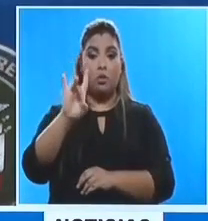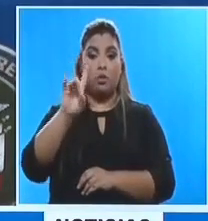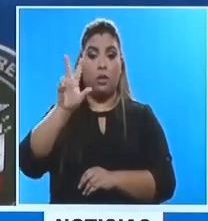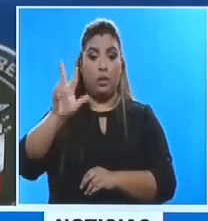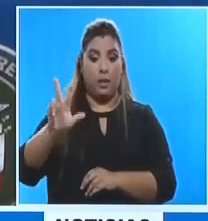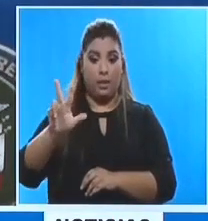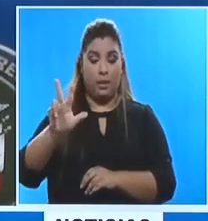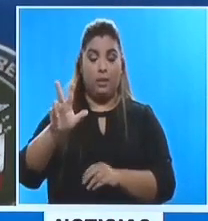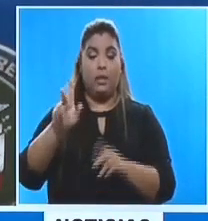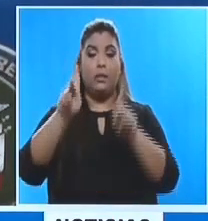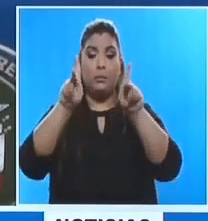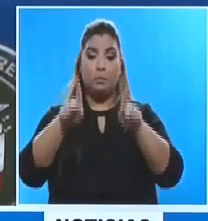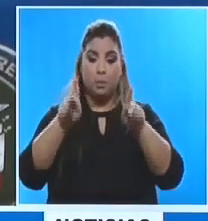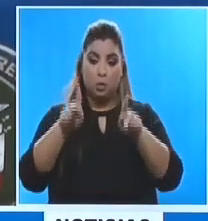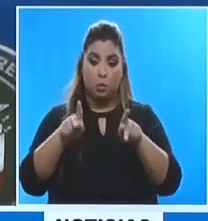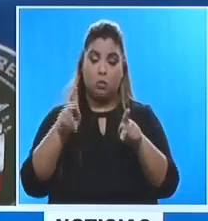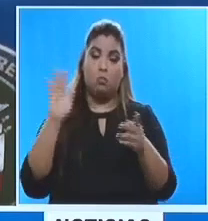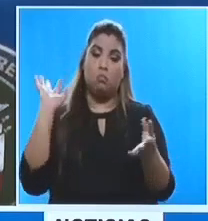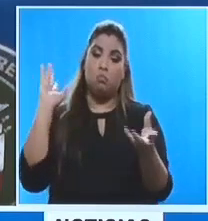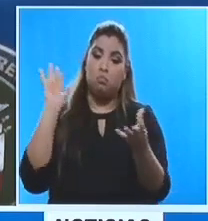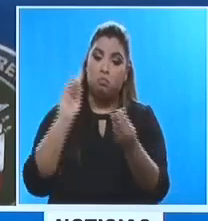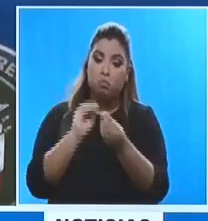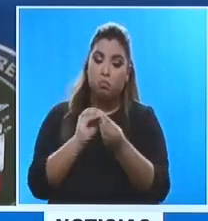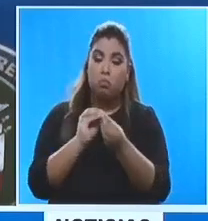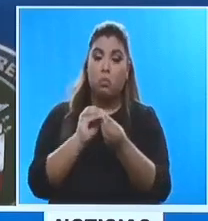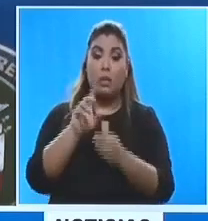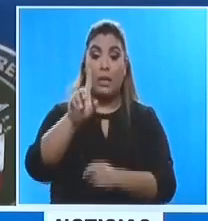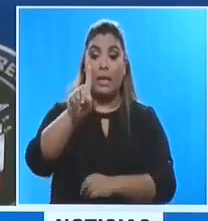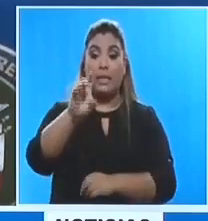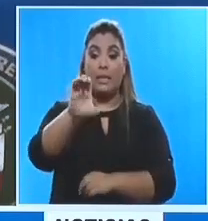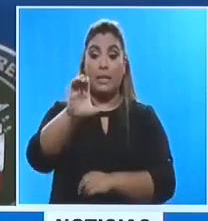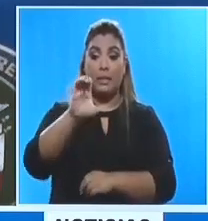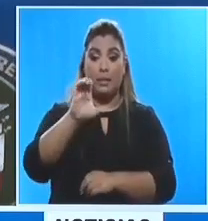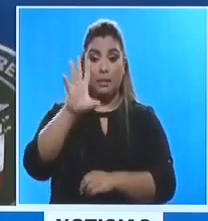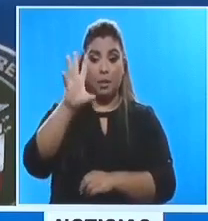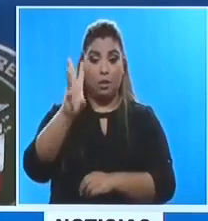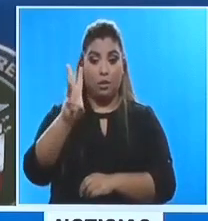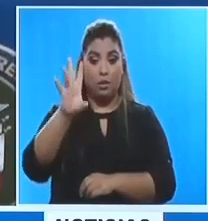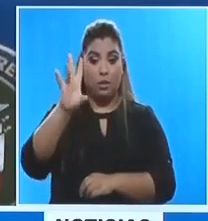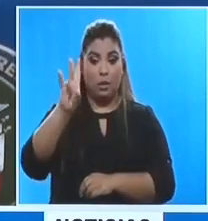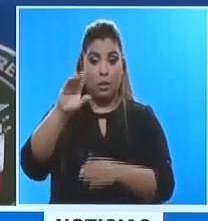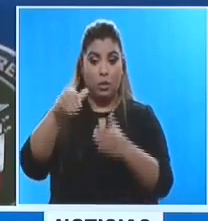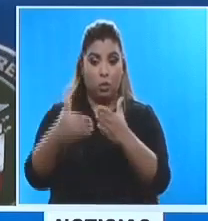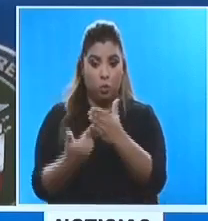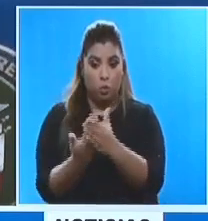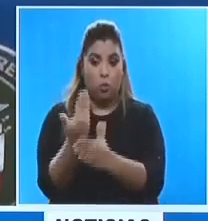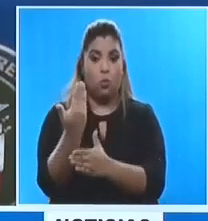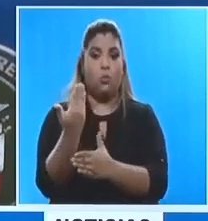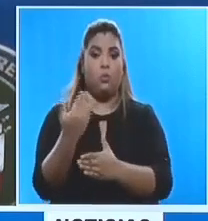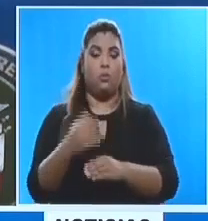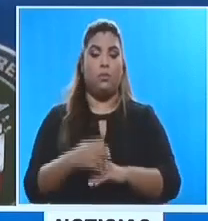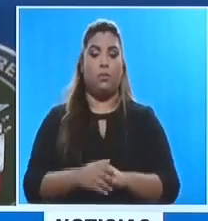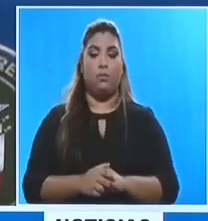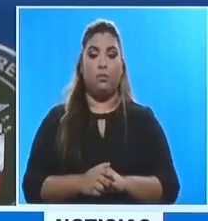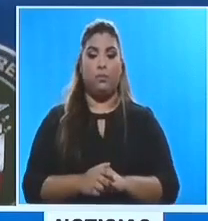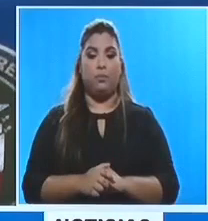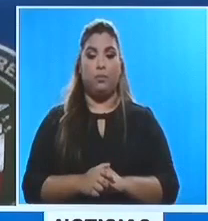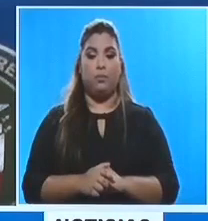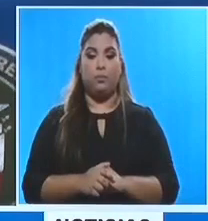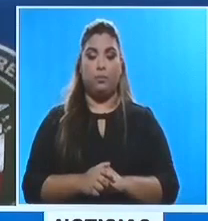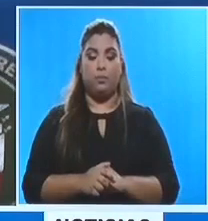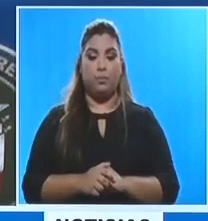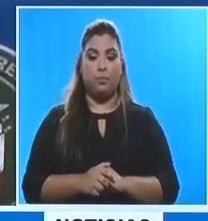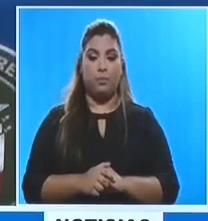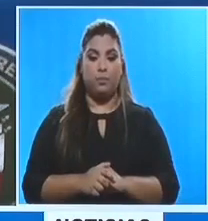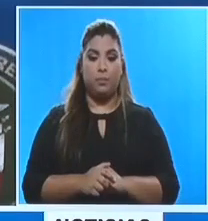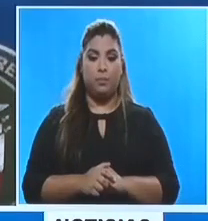8.783 casos acumulados con 167 nuevos casos.